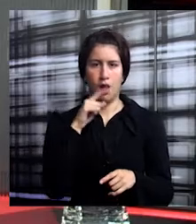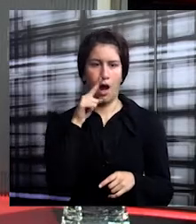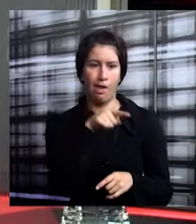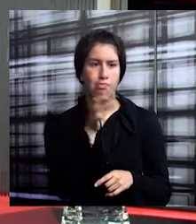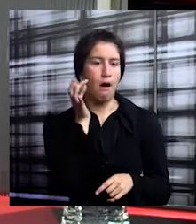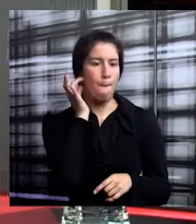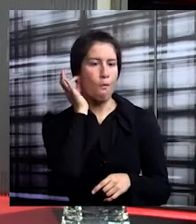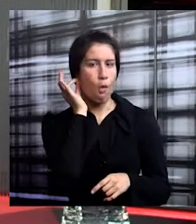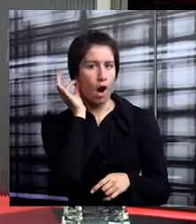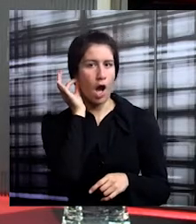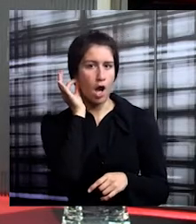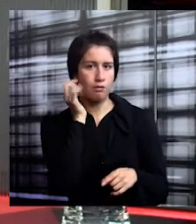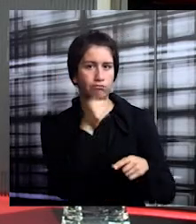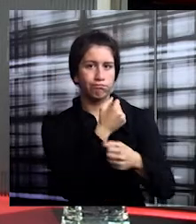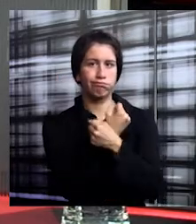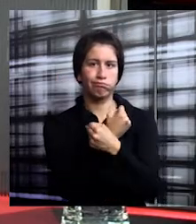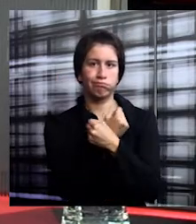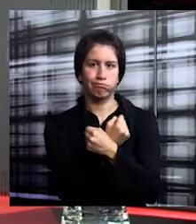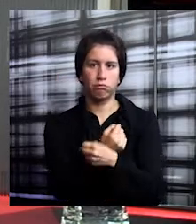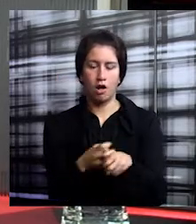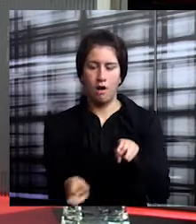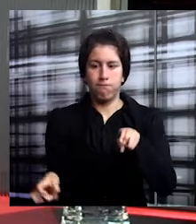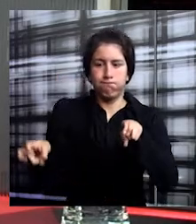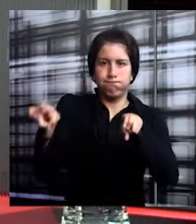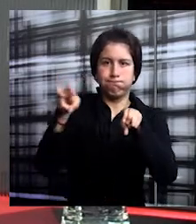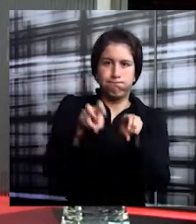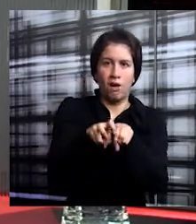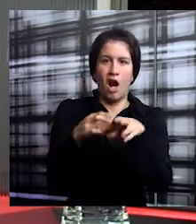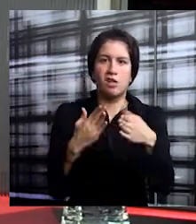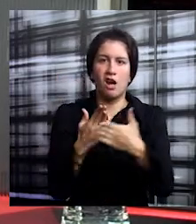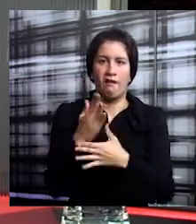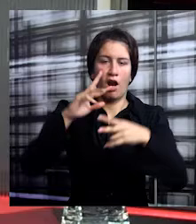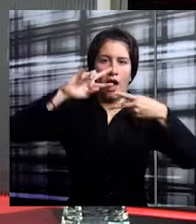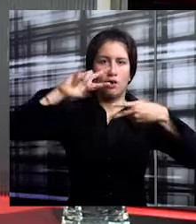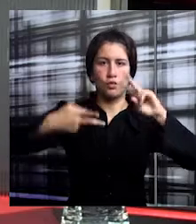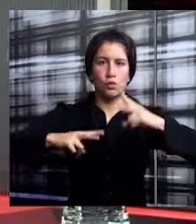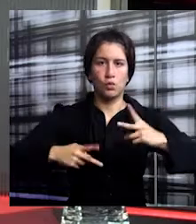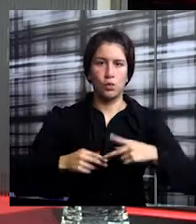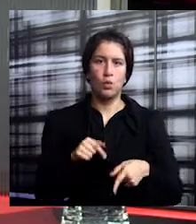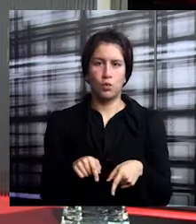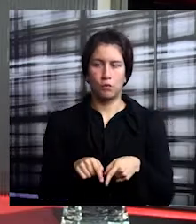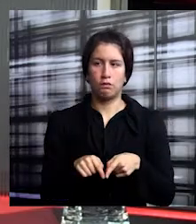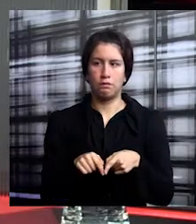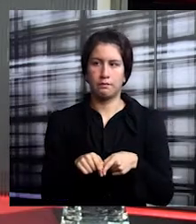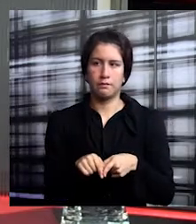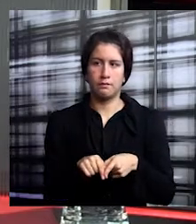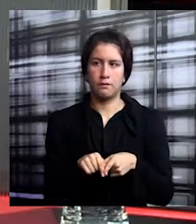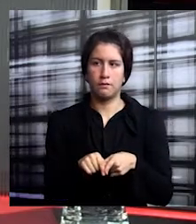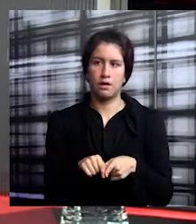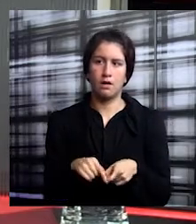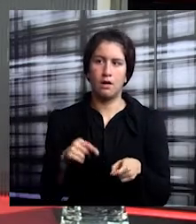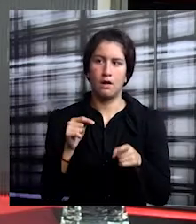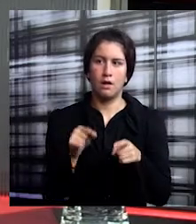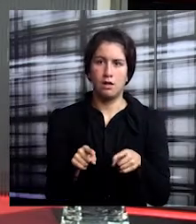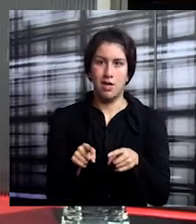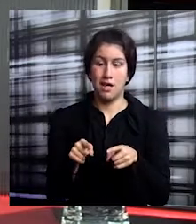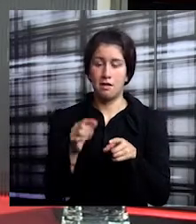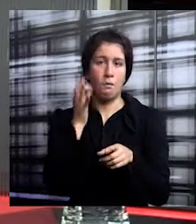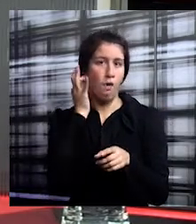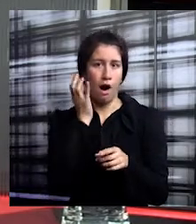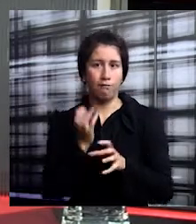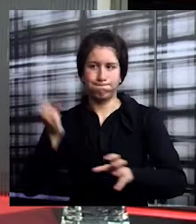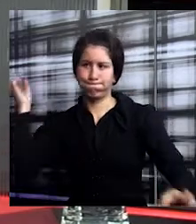tomar su turno y que en Santiago, cerca de la Torre Entel, fueron abordadas, apedreadas y algunas gaseadas. Exacto.